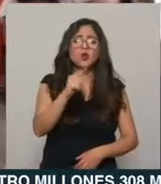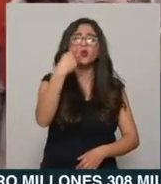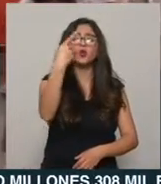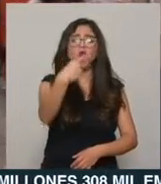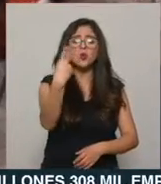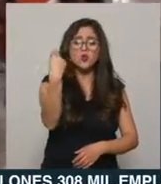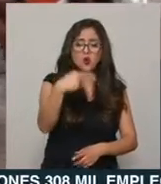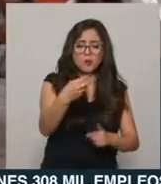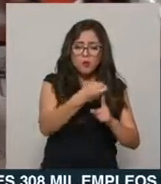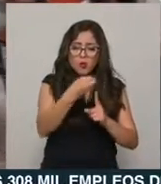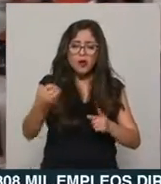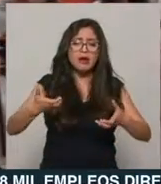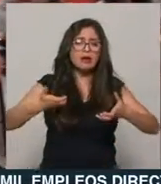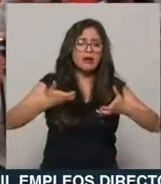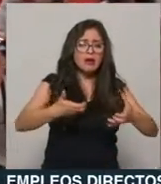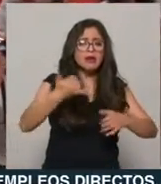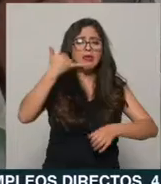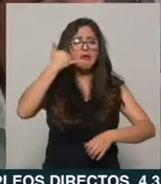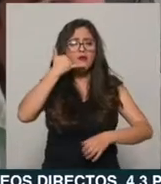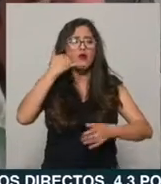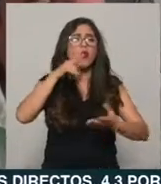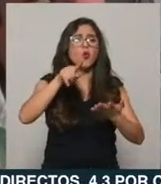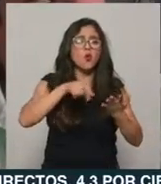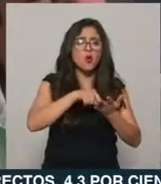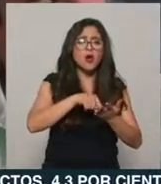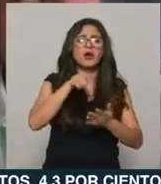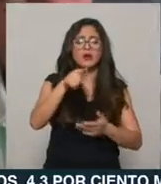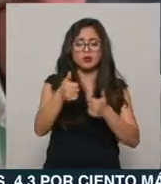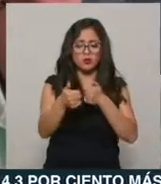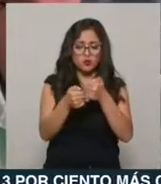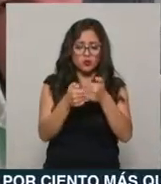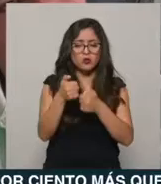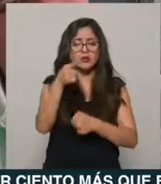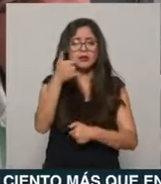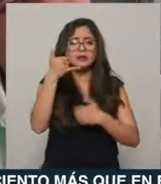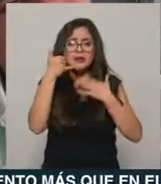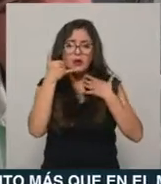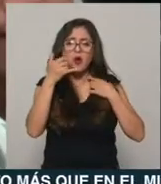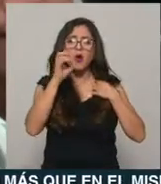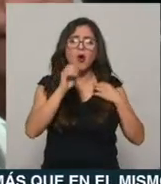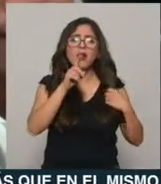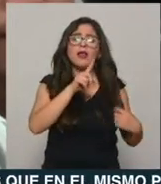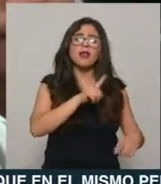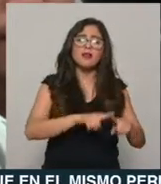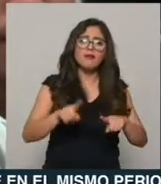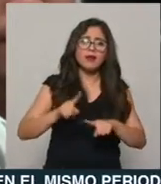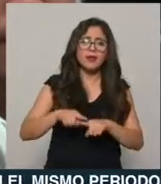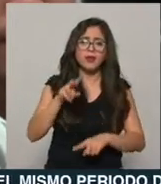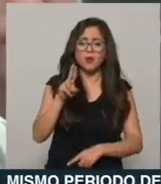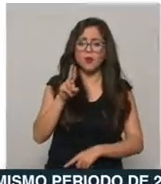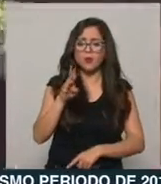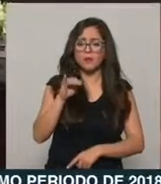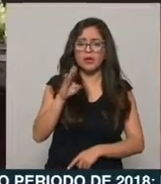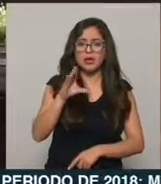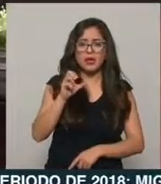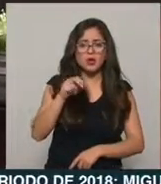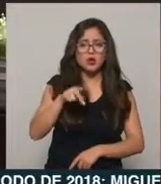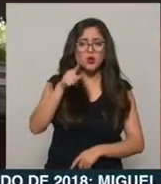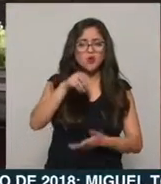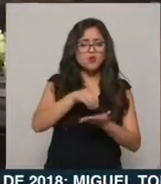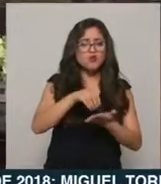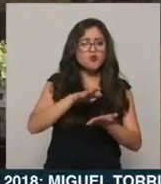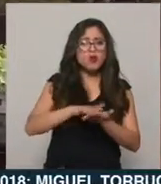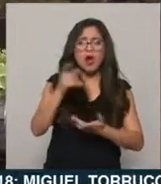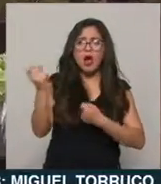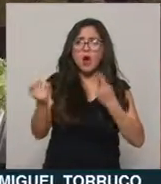teléfonos, ubicaciones. Hay que desactivar de los dispositivos móviles o aparatos la ubicación porque eso queda registrado aunque no nos demos